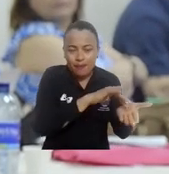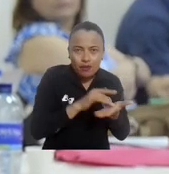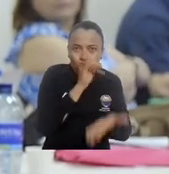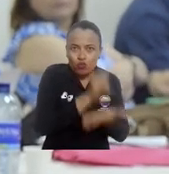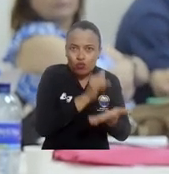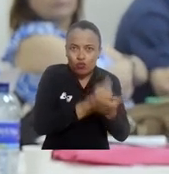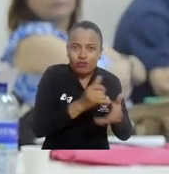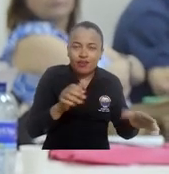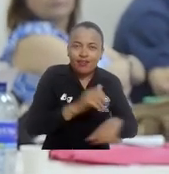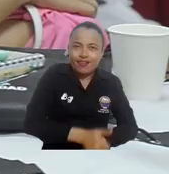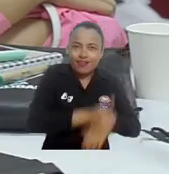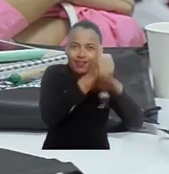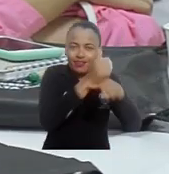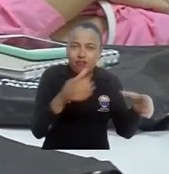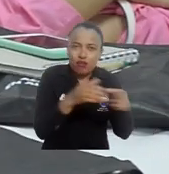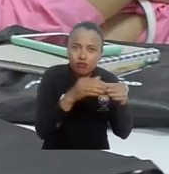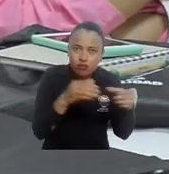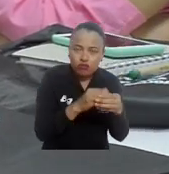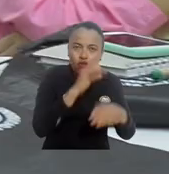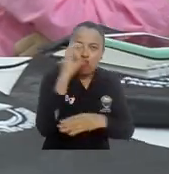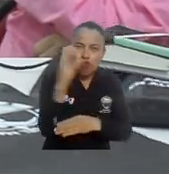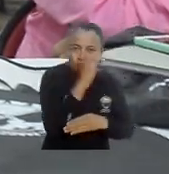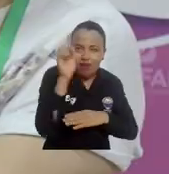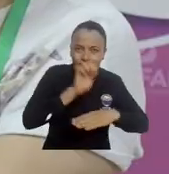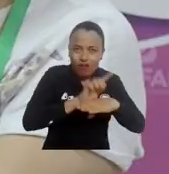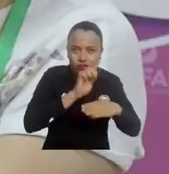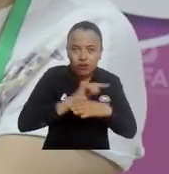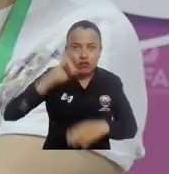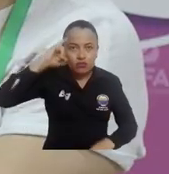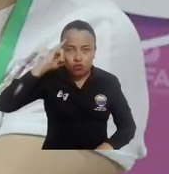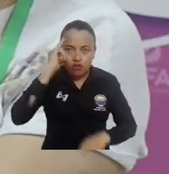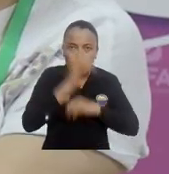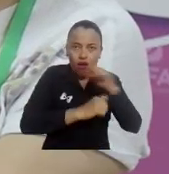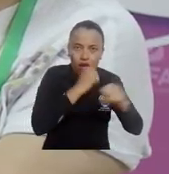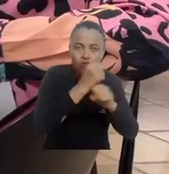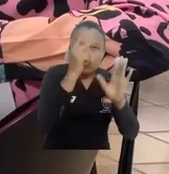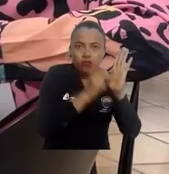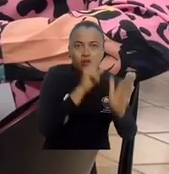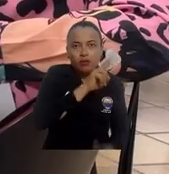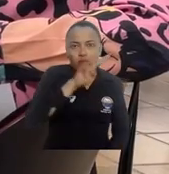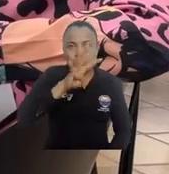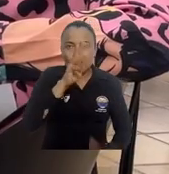Junta Directiva de la Asociación Colombiana de Facultades de Psicología durante el periodo